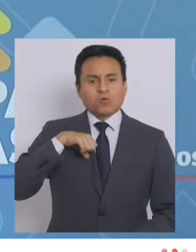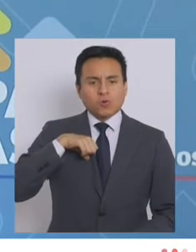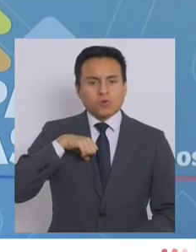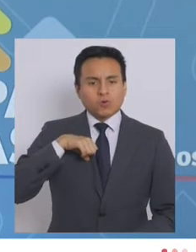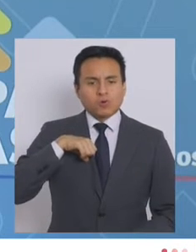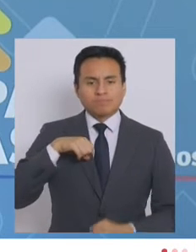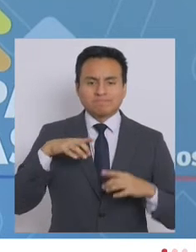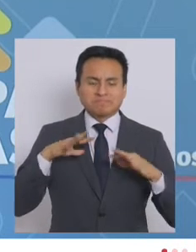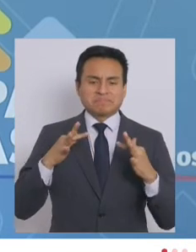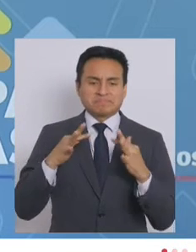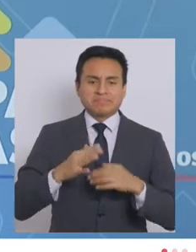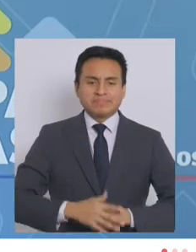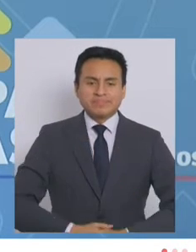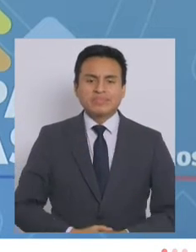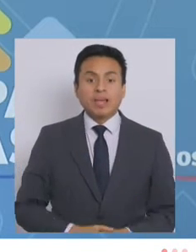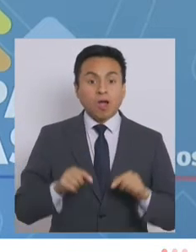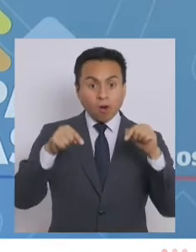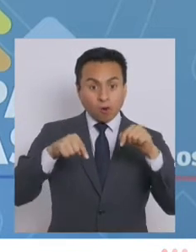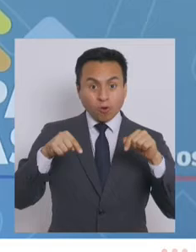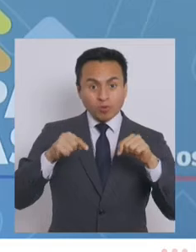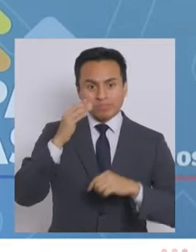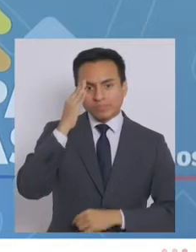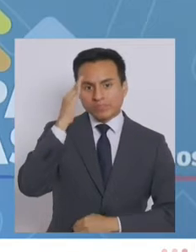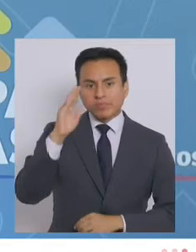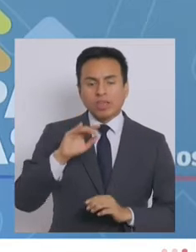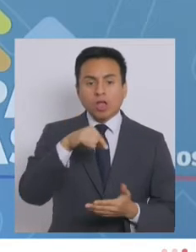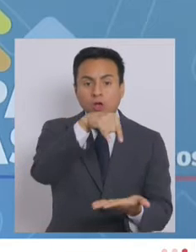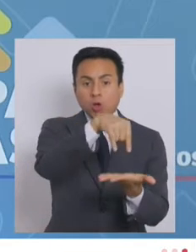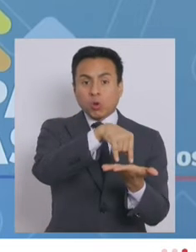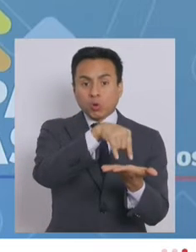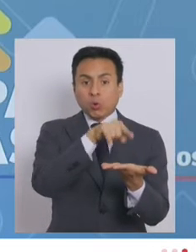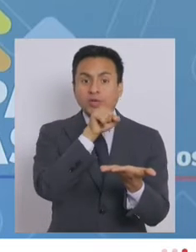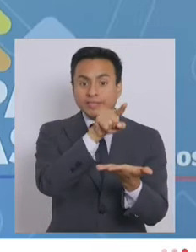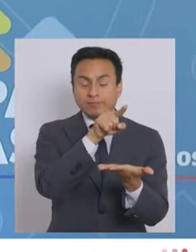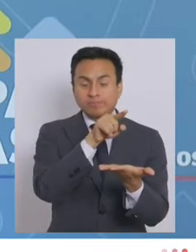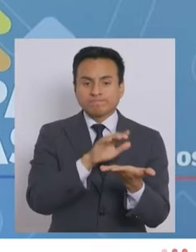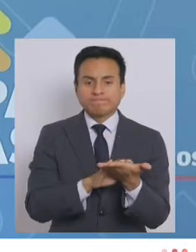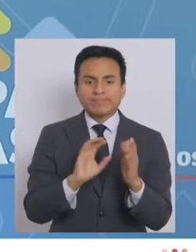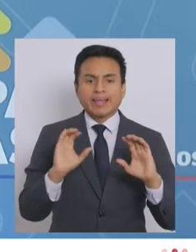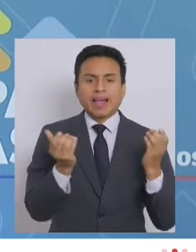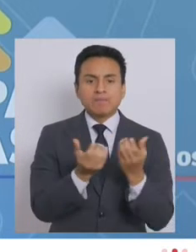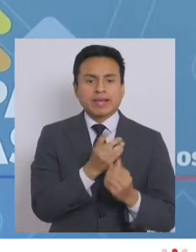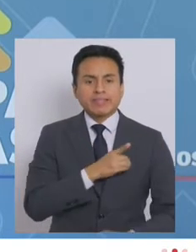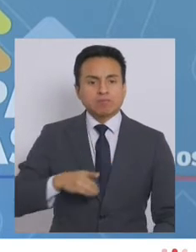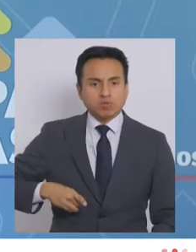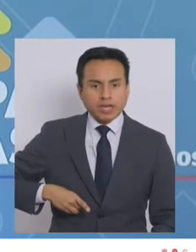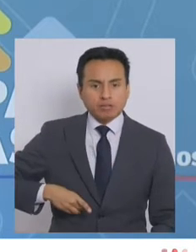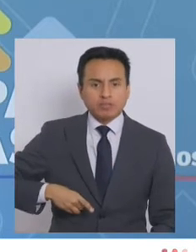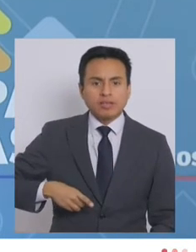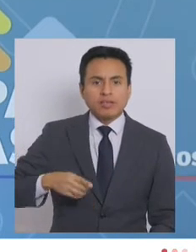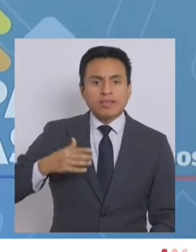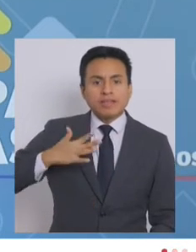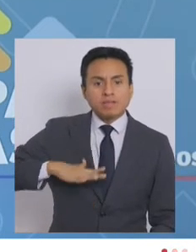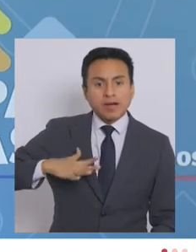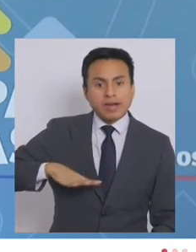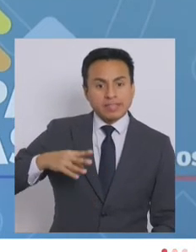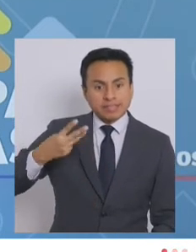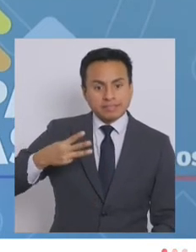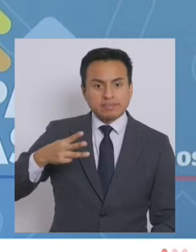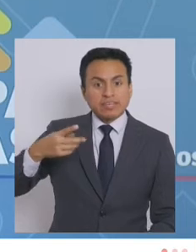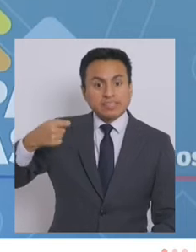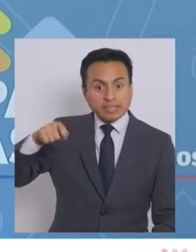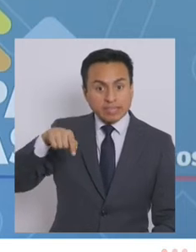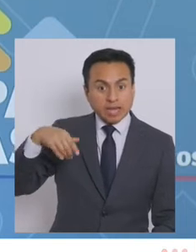con mucha felicidad que hoy el congreso en la cámara de diputados y el día martes en el